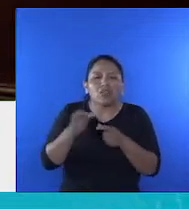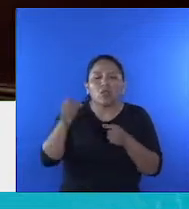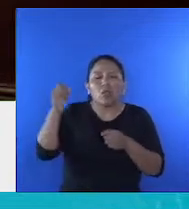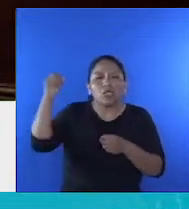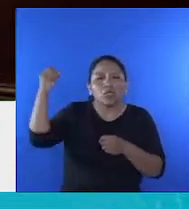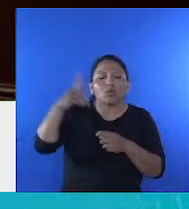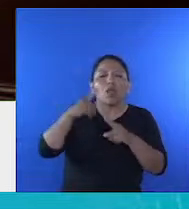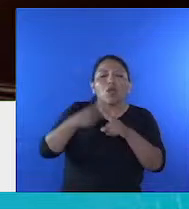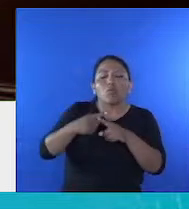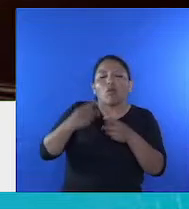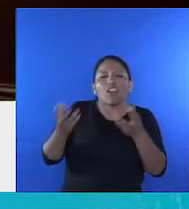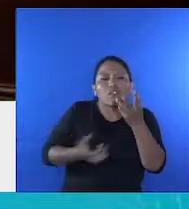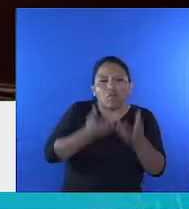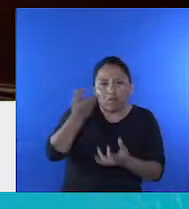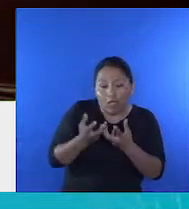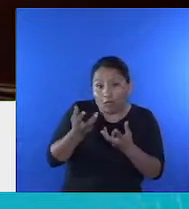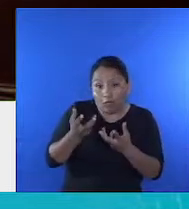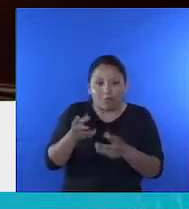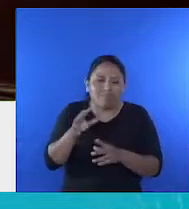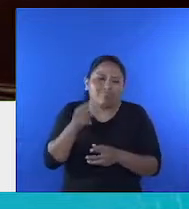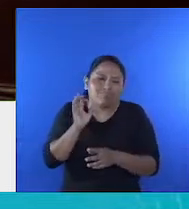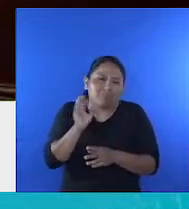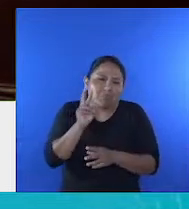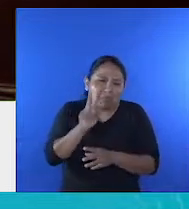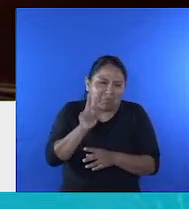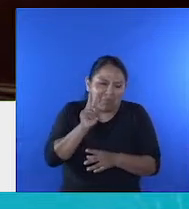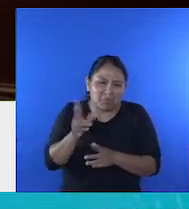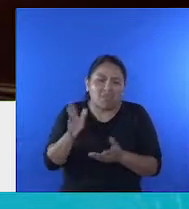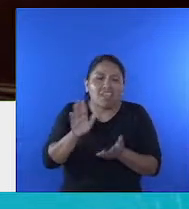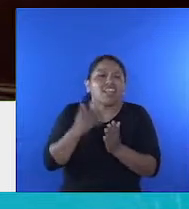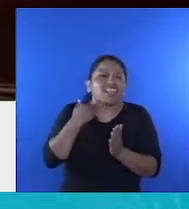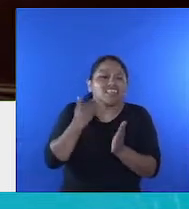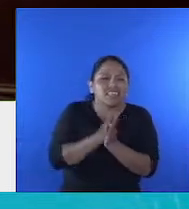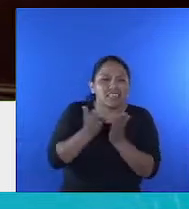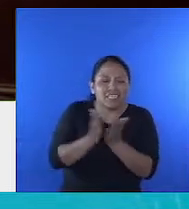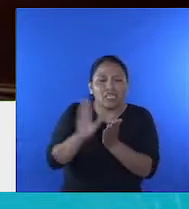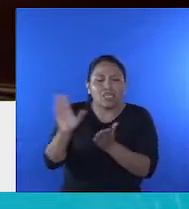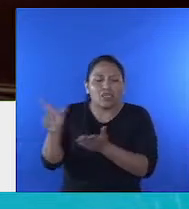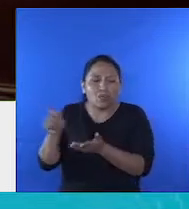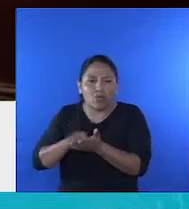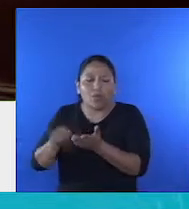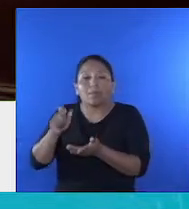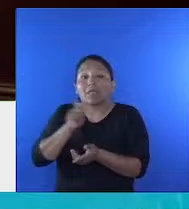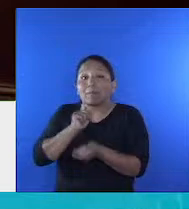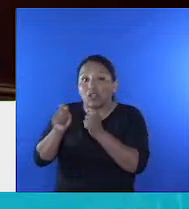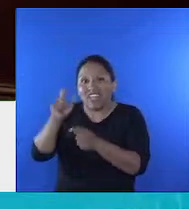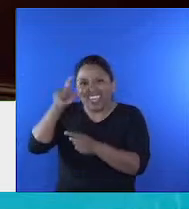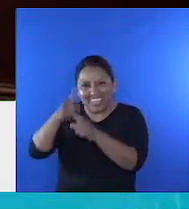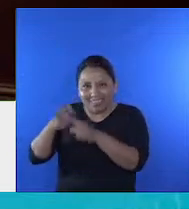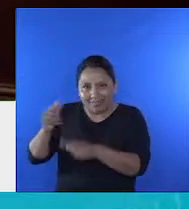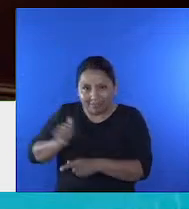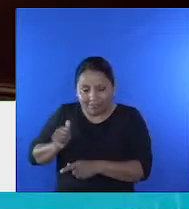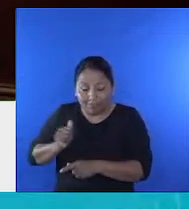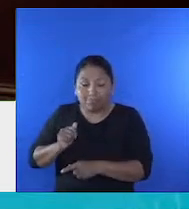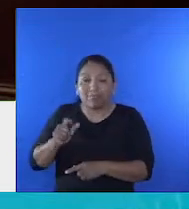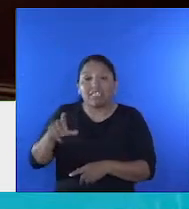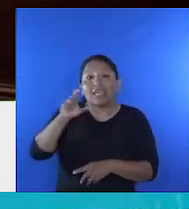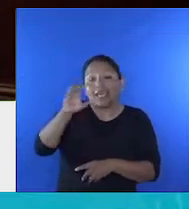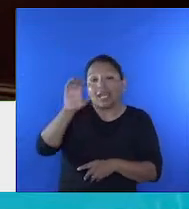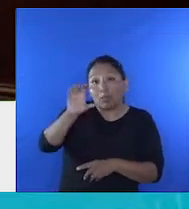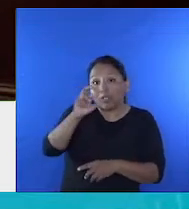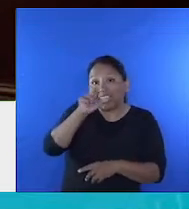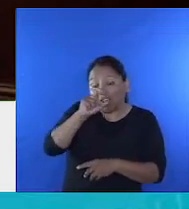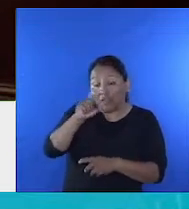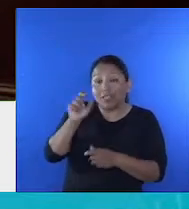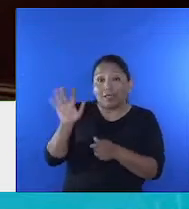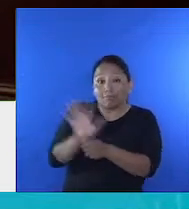hayamos visto, que es de Tristan Bauer y está basada en el libro de Edgardo Esteban, que es periodista y excombatiente. Y ahí en Corrientes, después de presentar